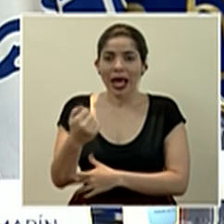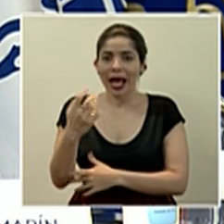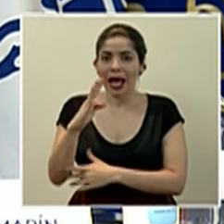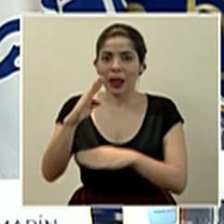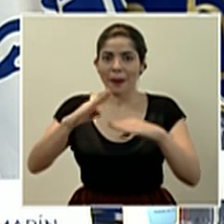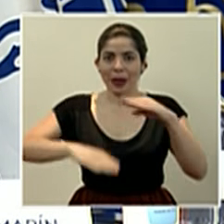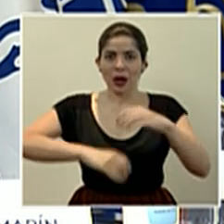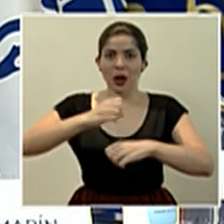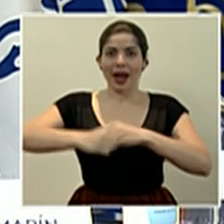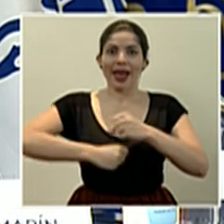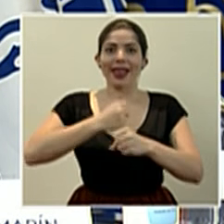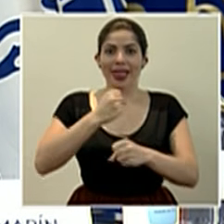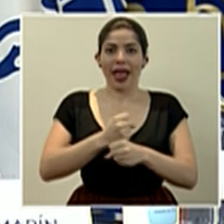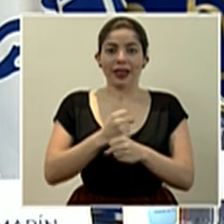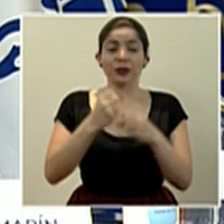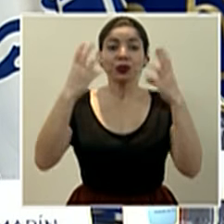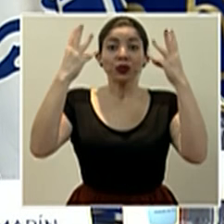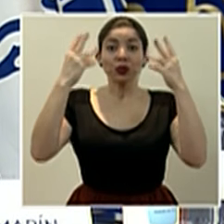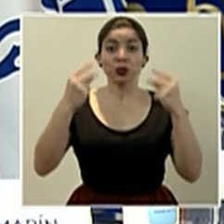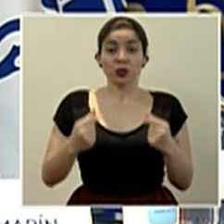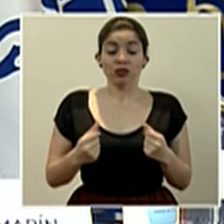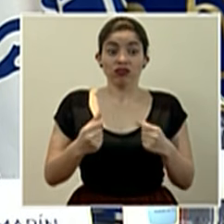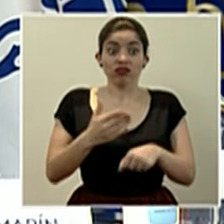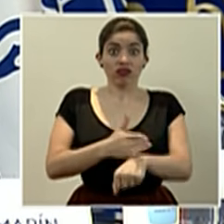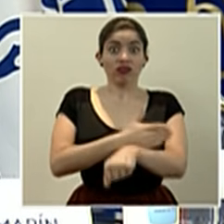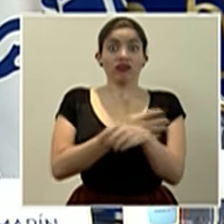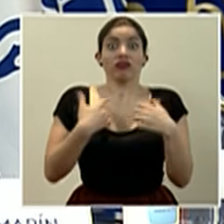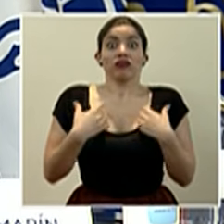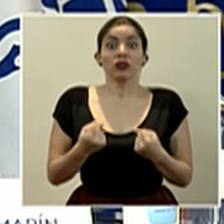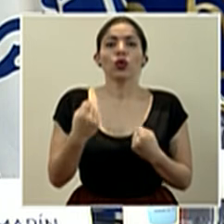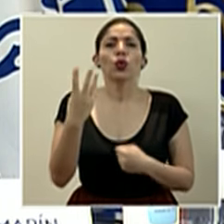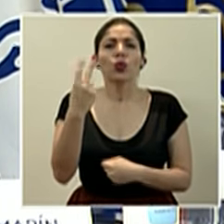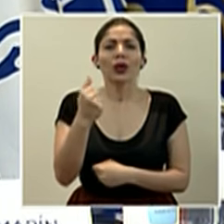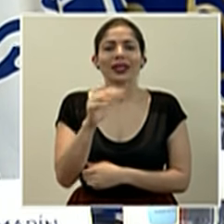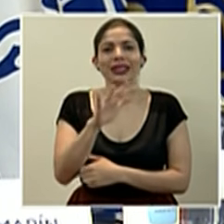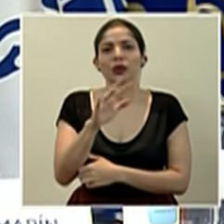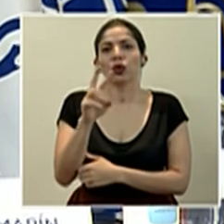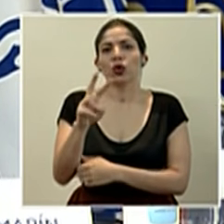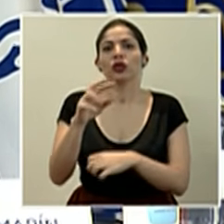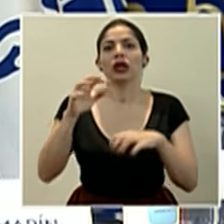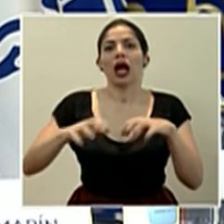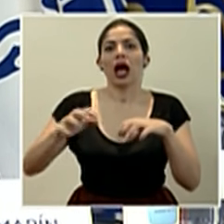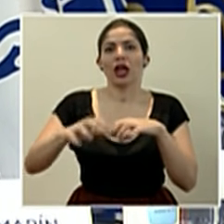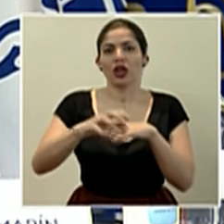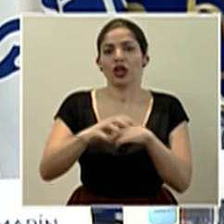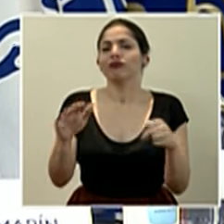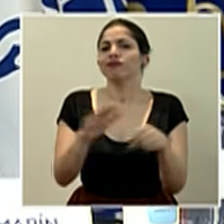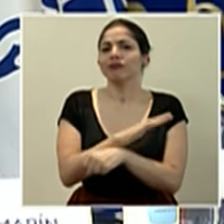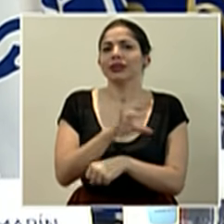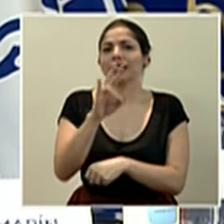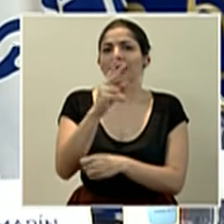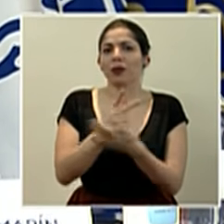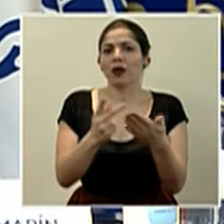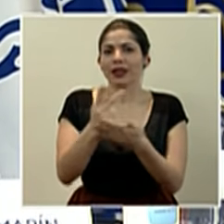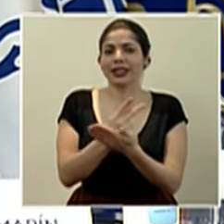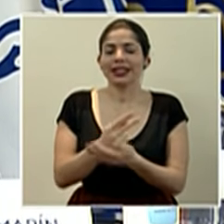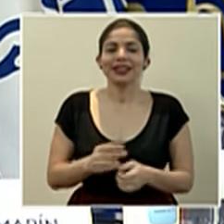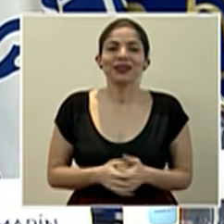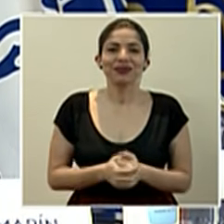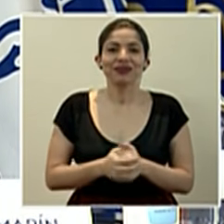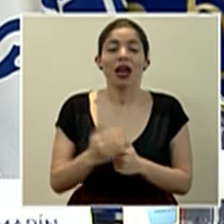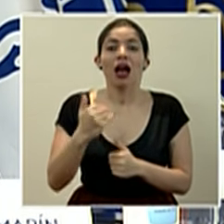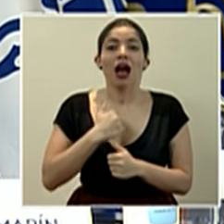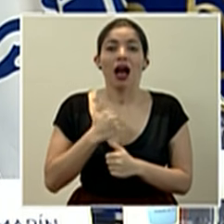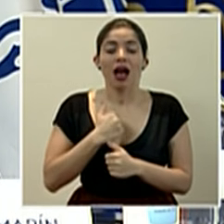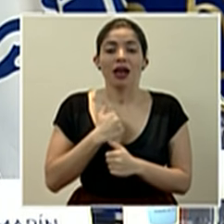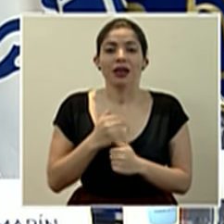14 menores de edad. Se contabilizan casos recuperados en 52 cantones de las 7 provincias del país. Se